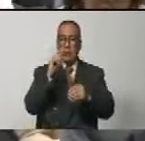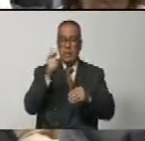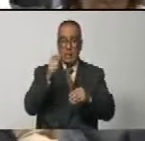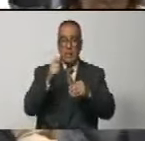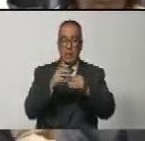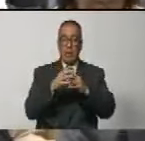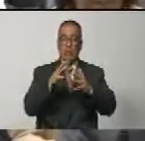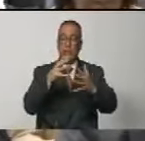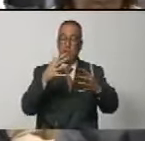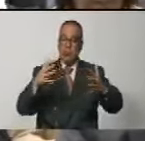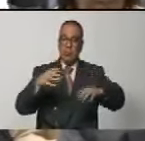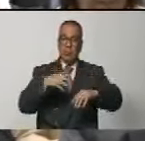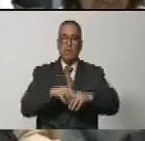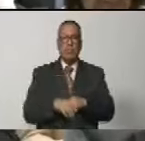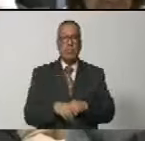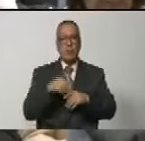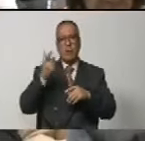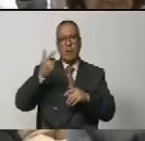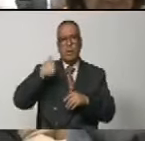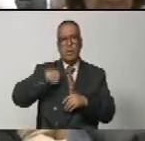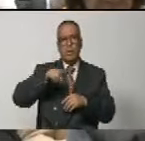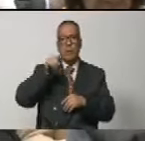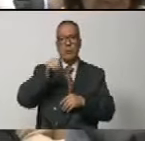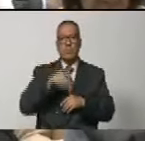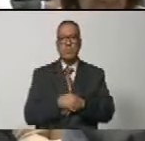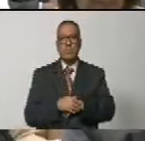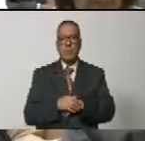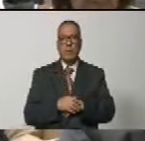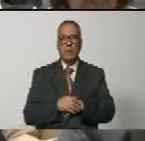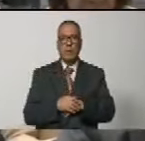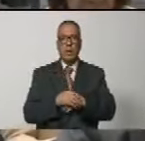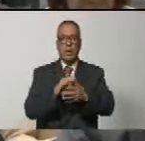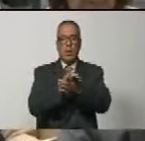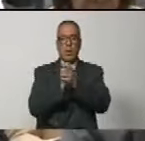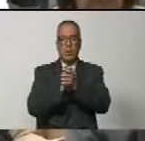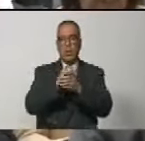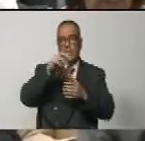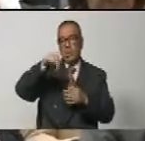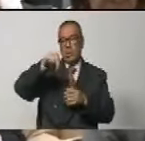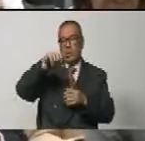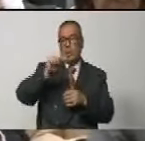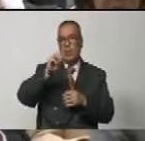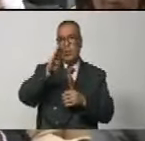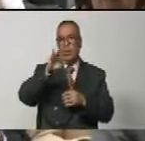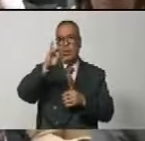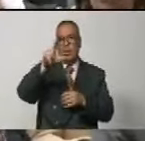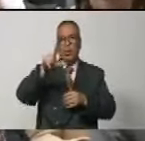y esta ardua misión que va a tener el compatriota Navid